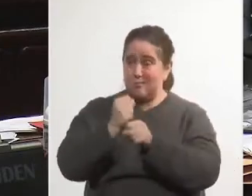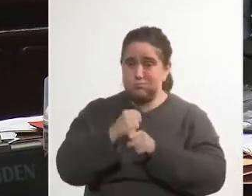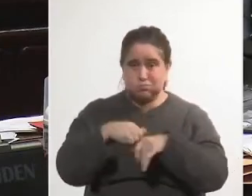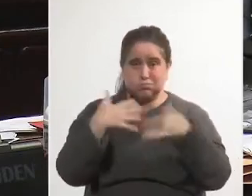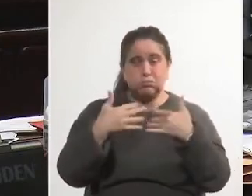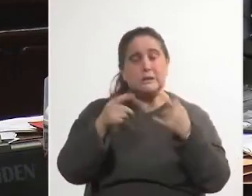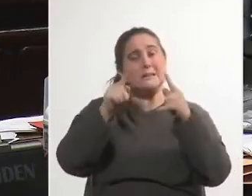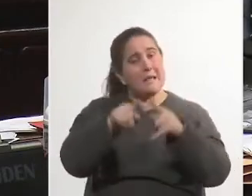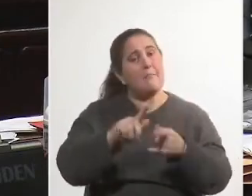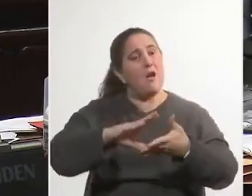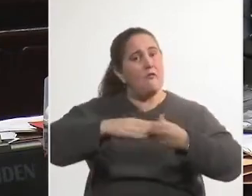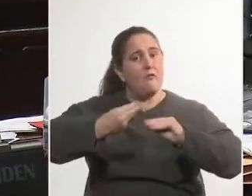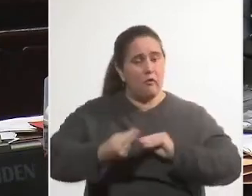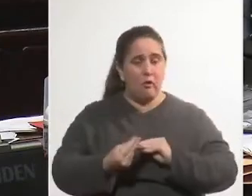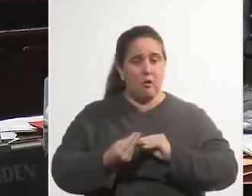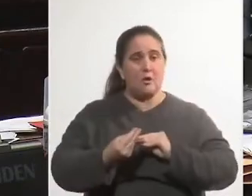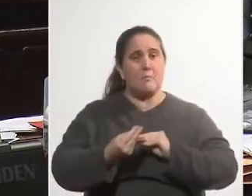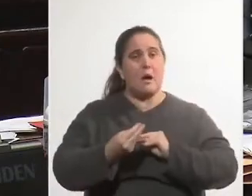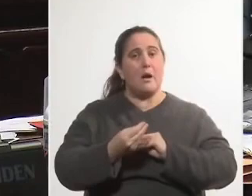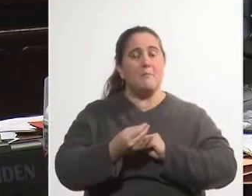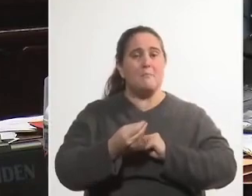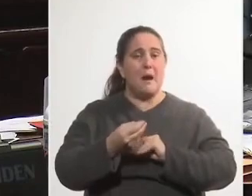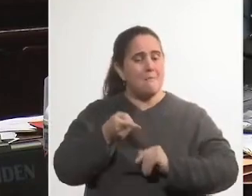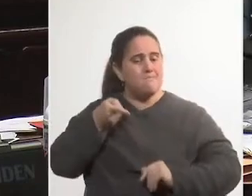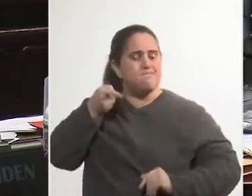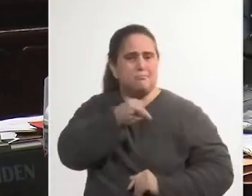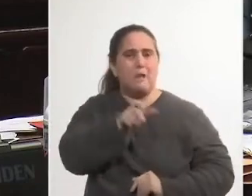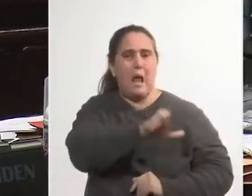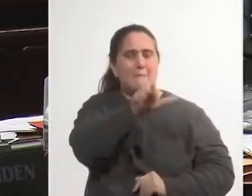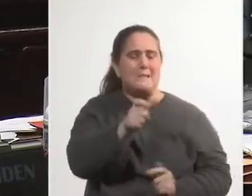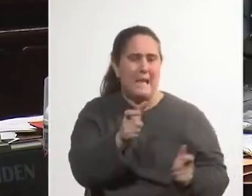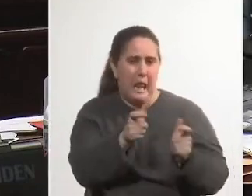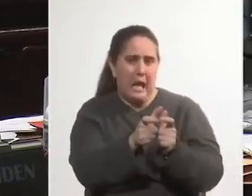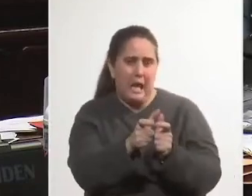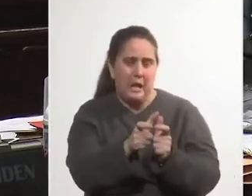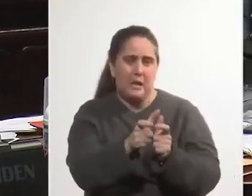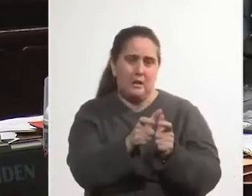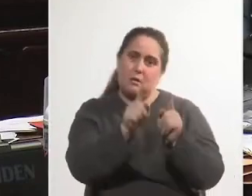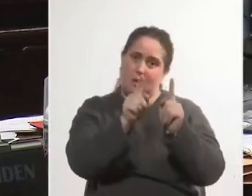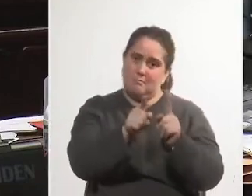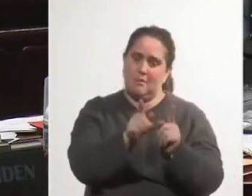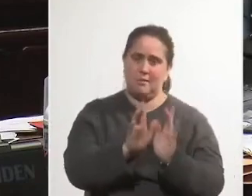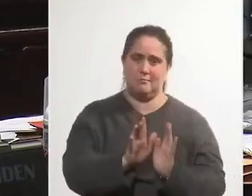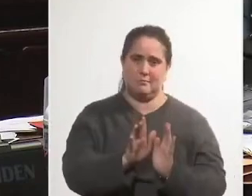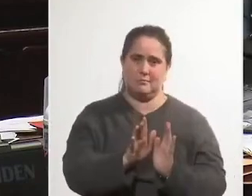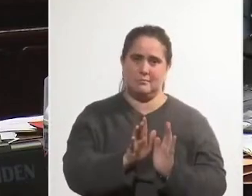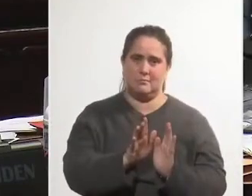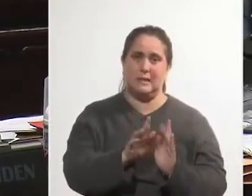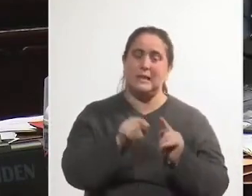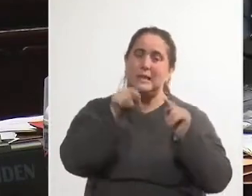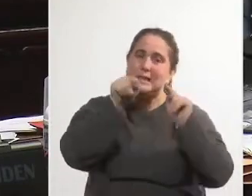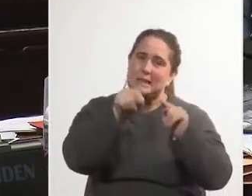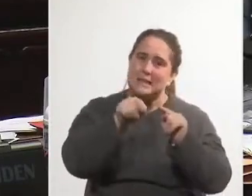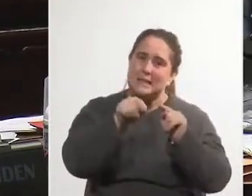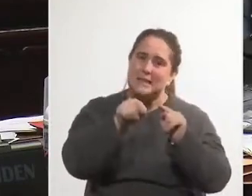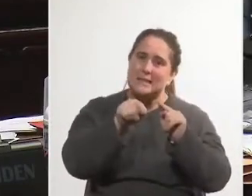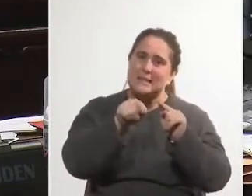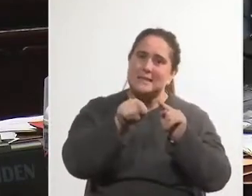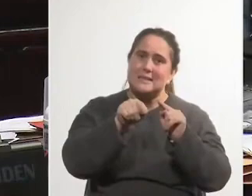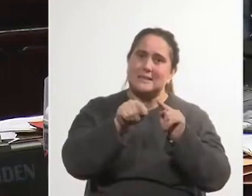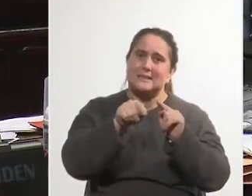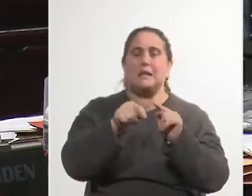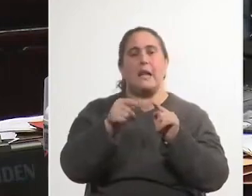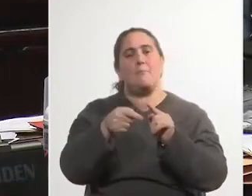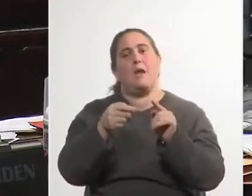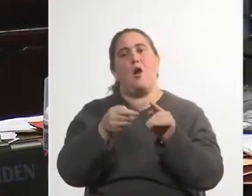utilizada como un mecanismo de perjudicar a las pequeñas y medianas empresas, y ese es un tiro por elevación a